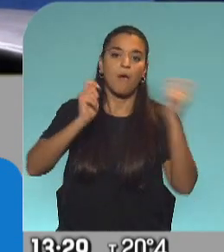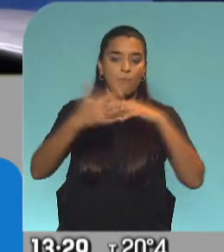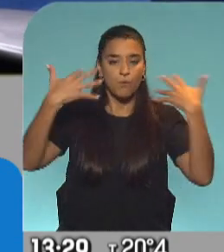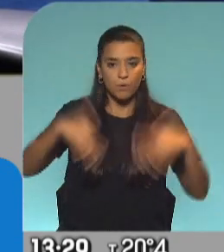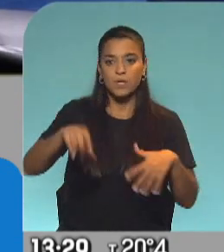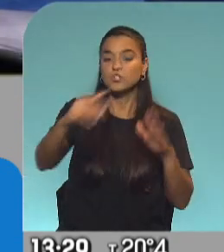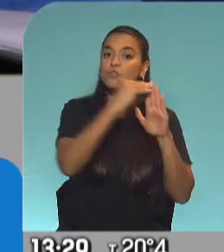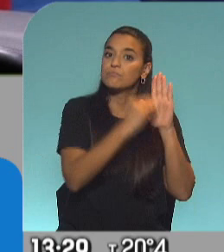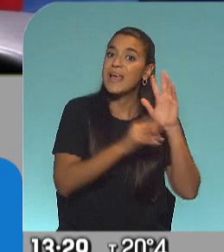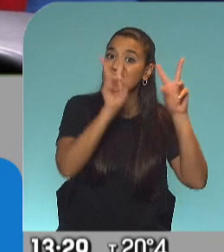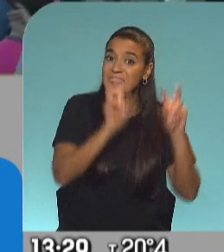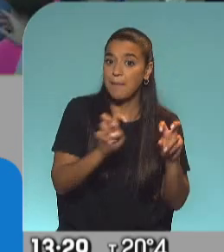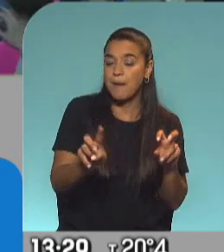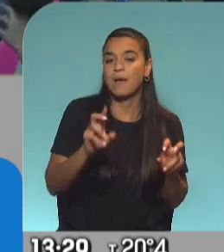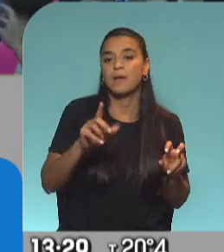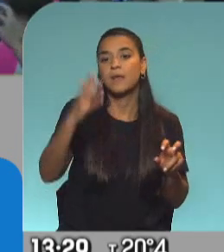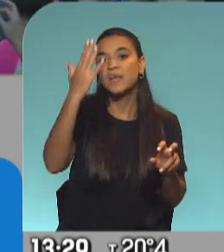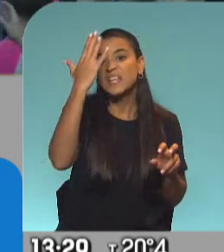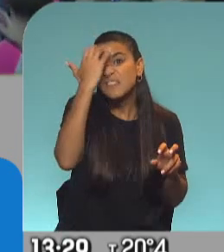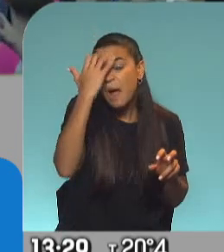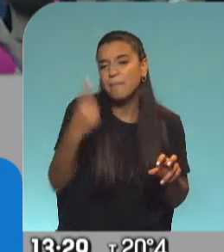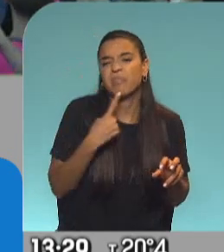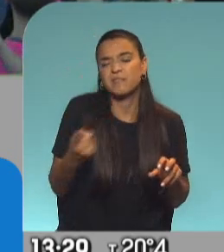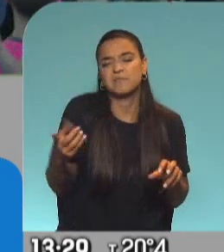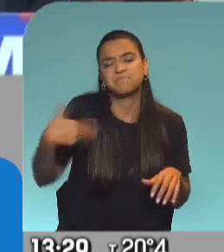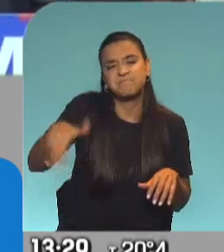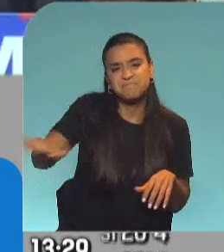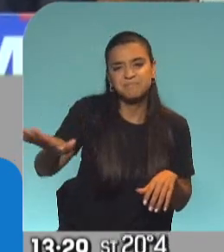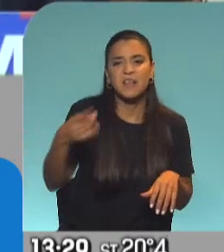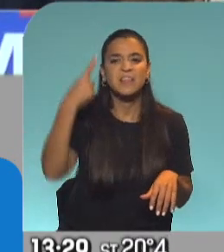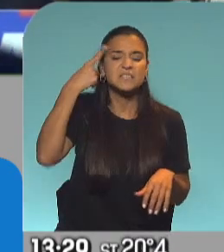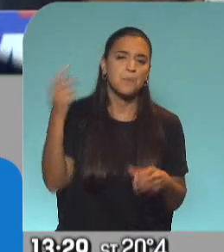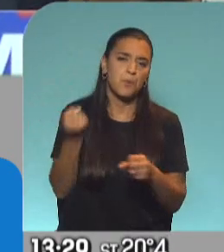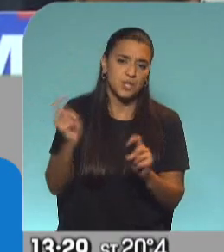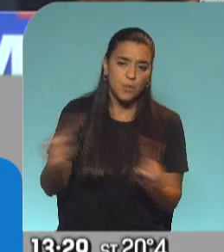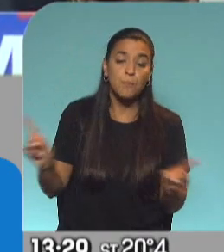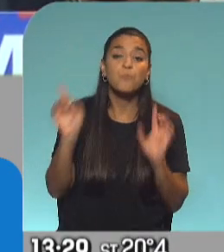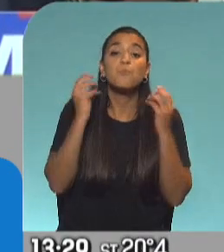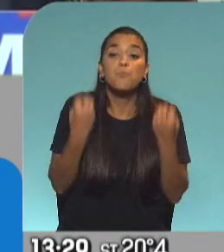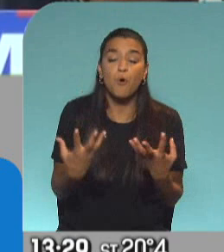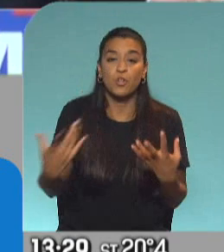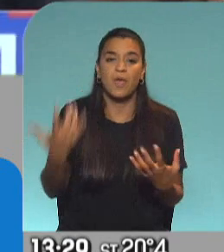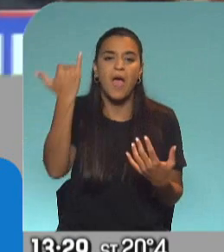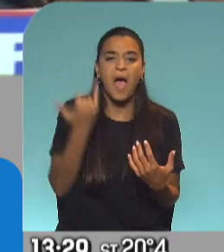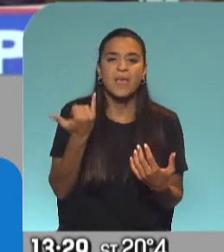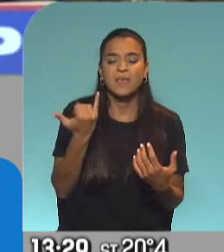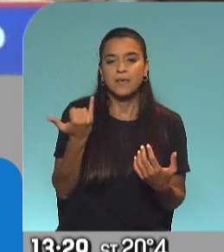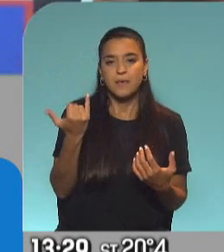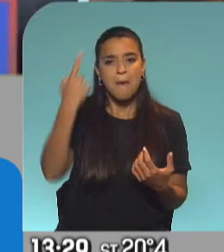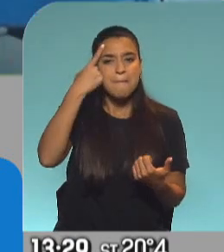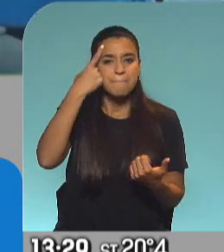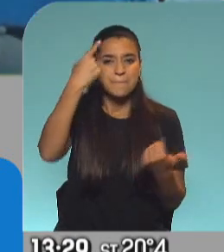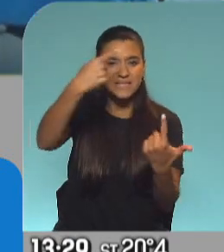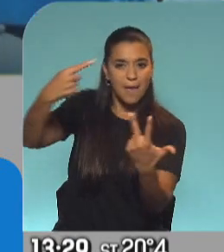es una agenda que Donald Trump descree y que es importante porque unifica las distintas facciones